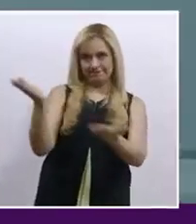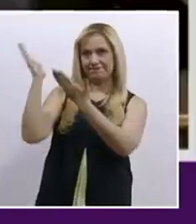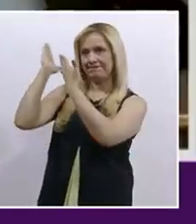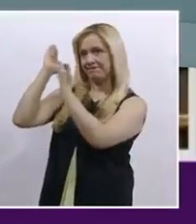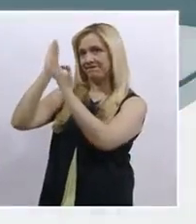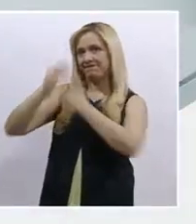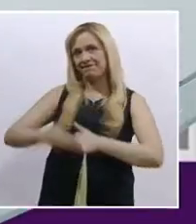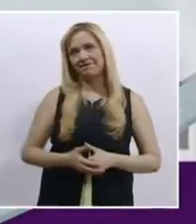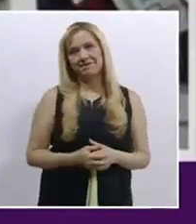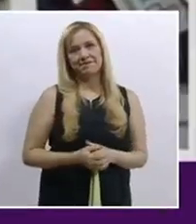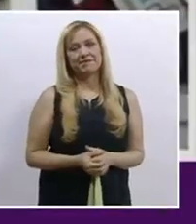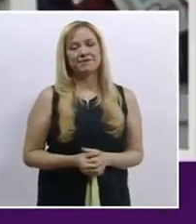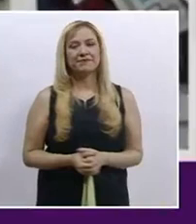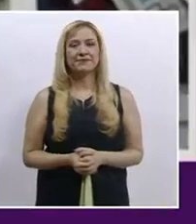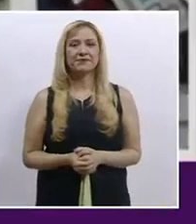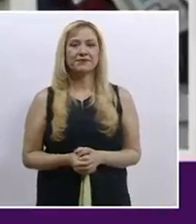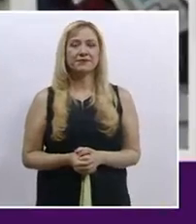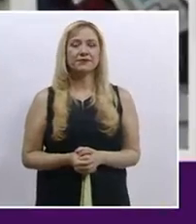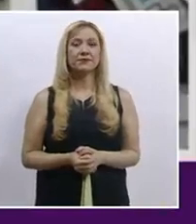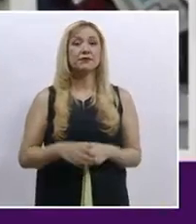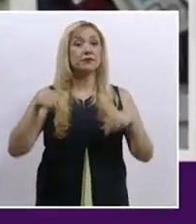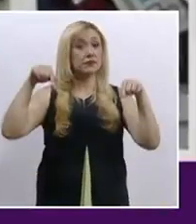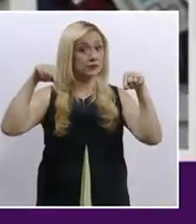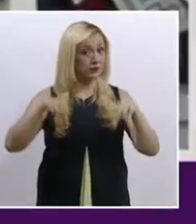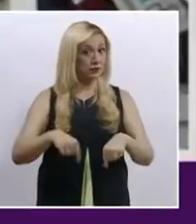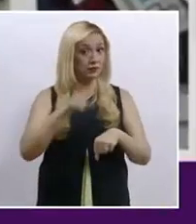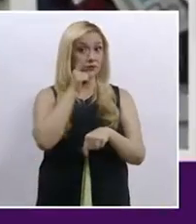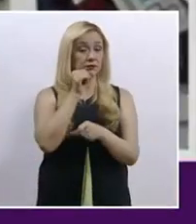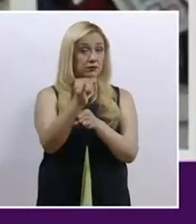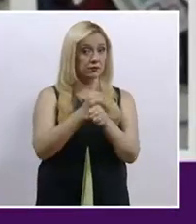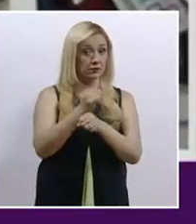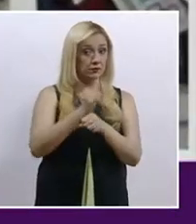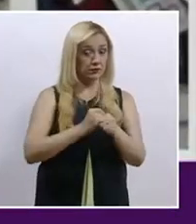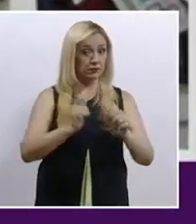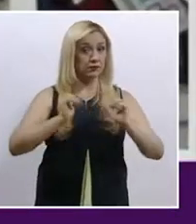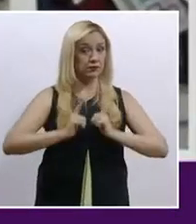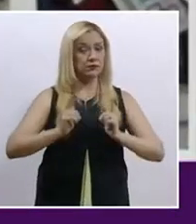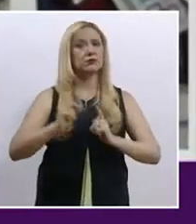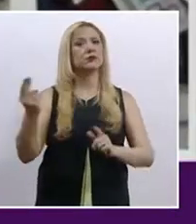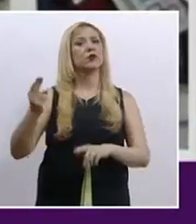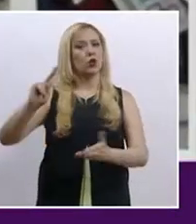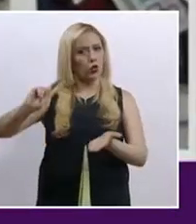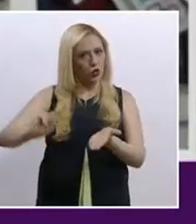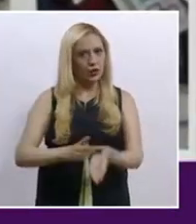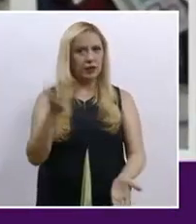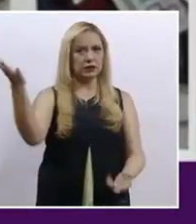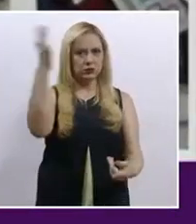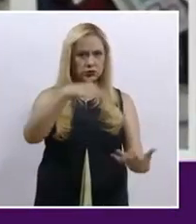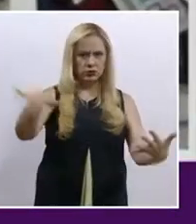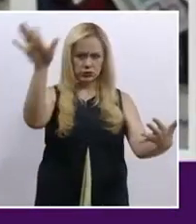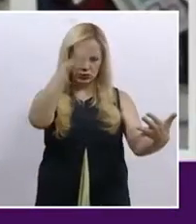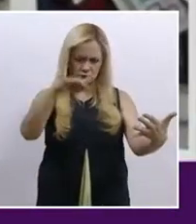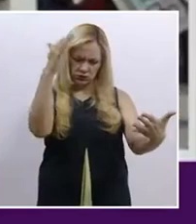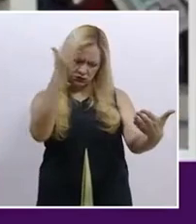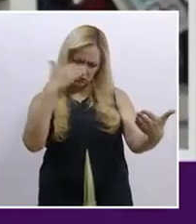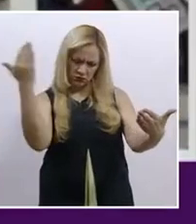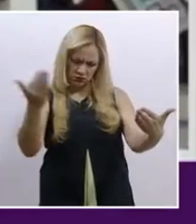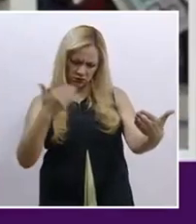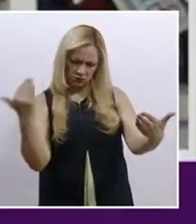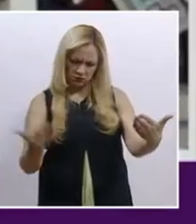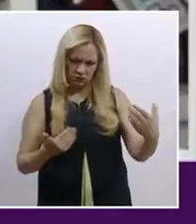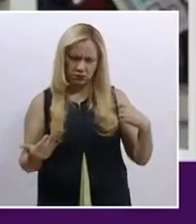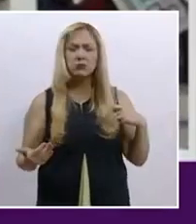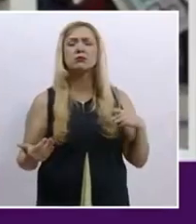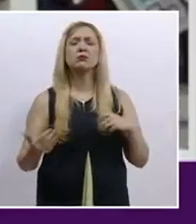comisionada. La Fiscalía realice una nueva búsqueda exhaustiva y se precise el